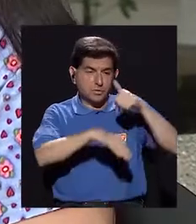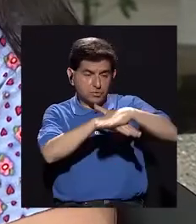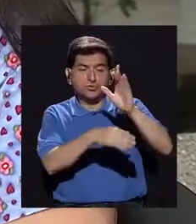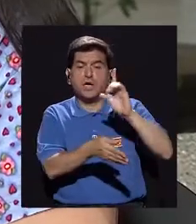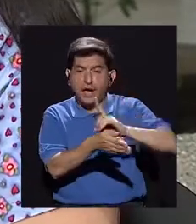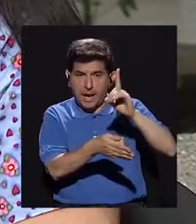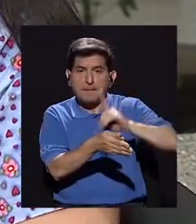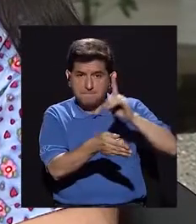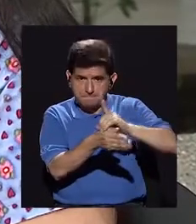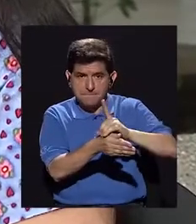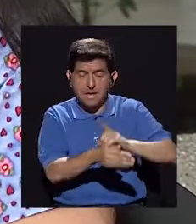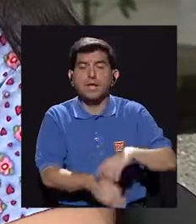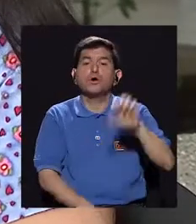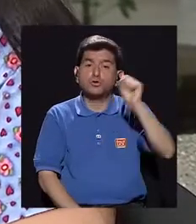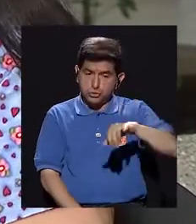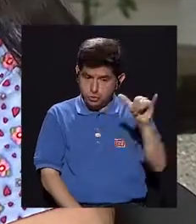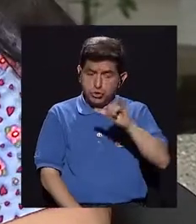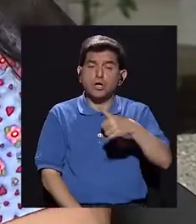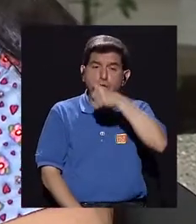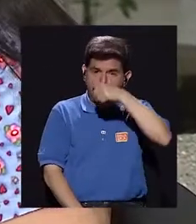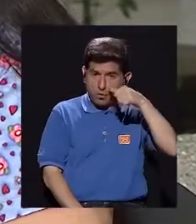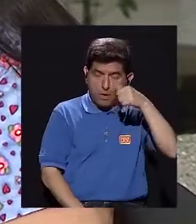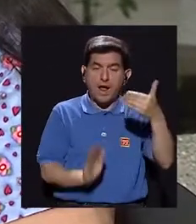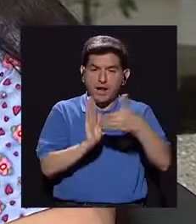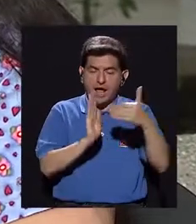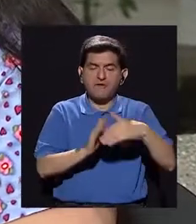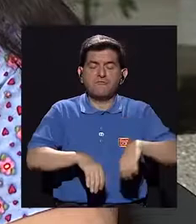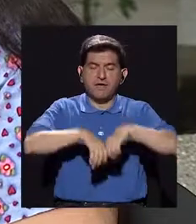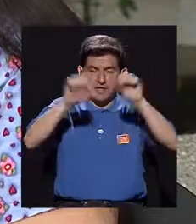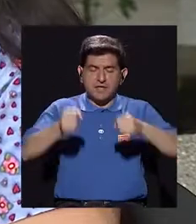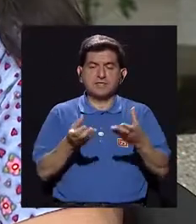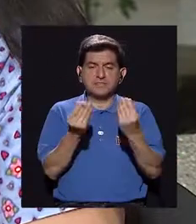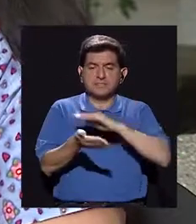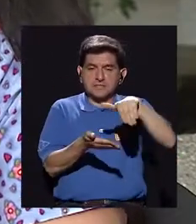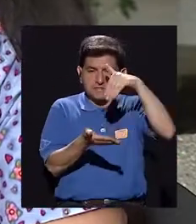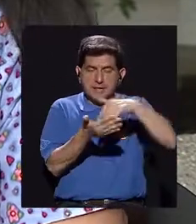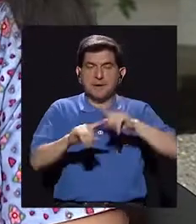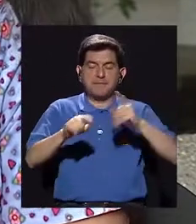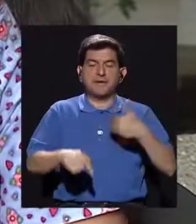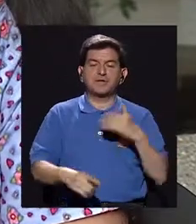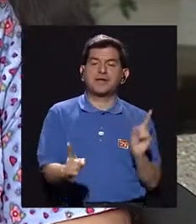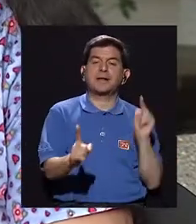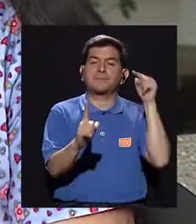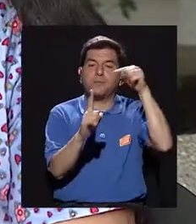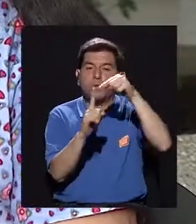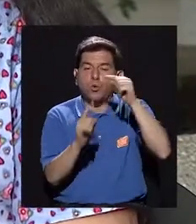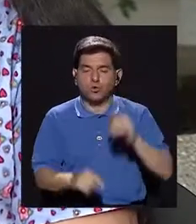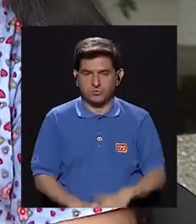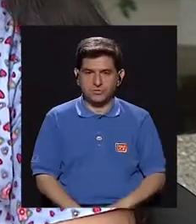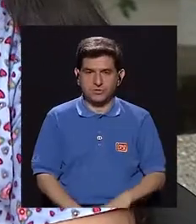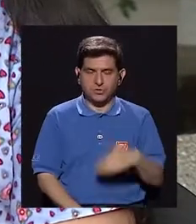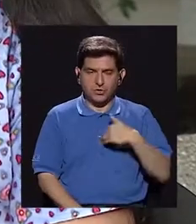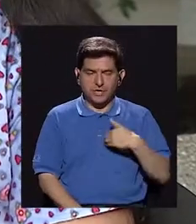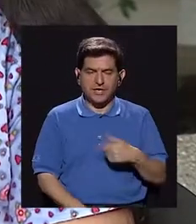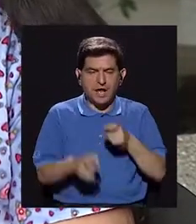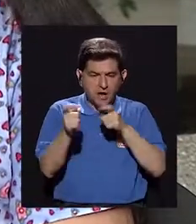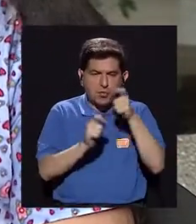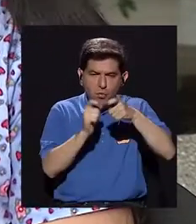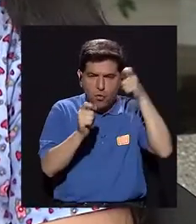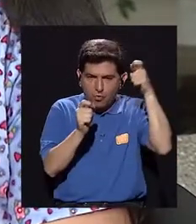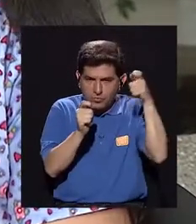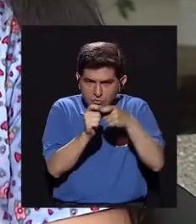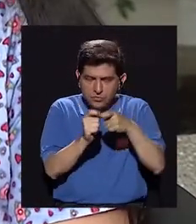los medicamentos que nos mandan los doctores son también drogas porque afectan nuestro sistema nervioso central, pero tienen un propósito, tienen una